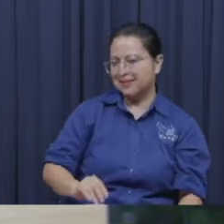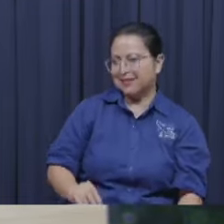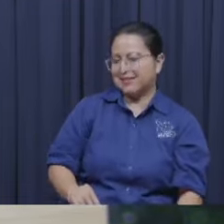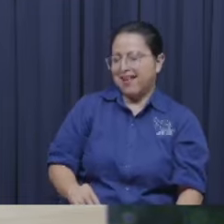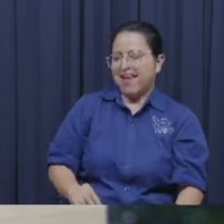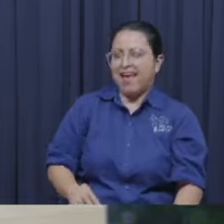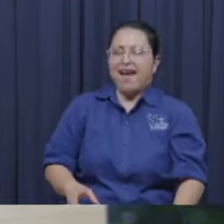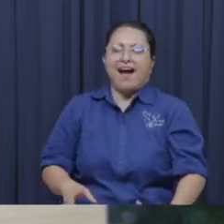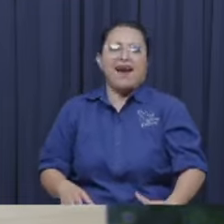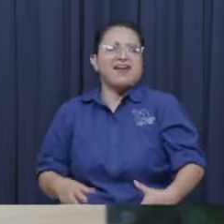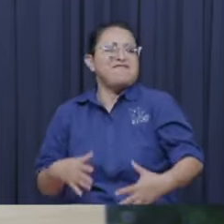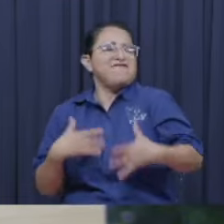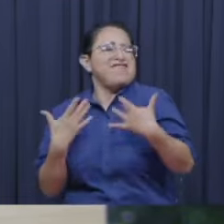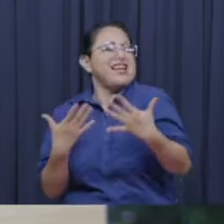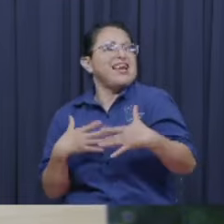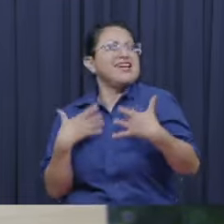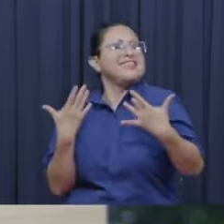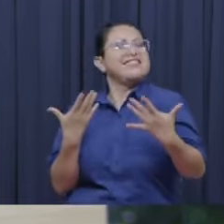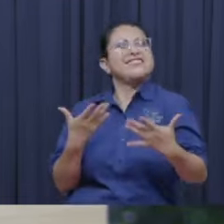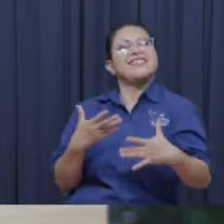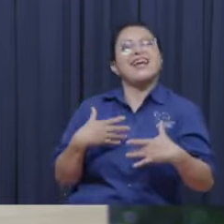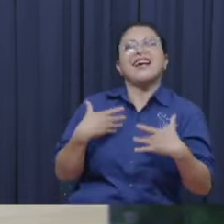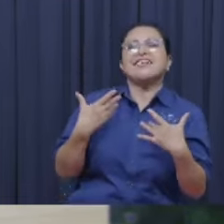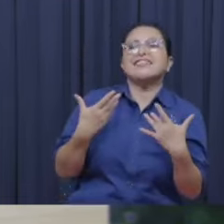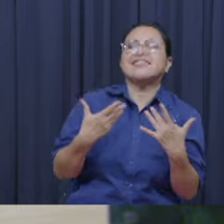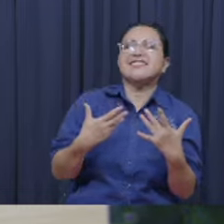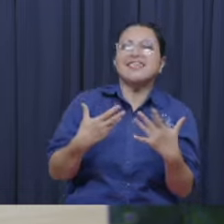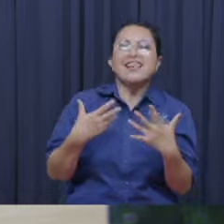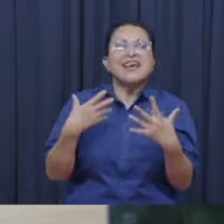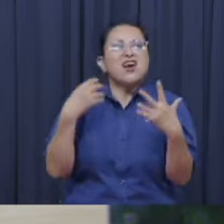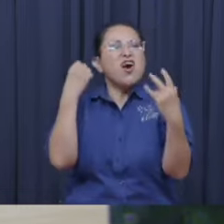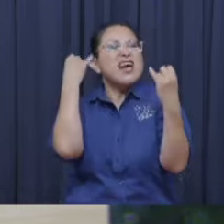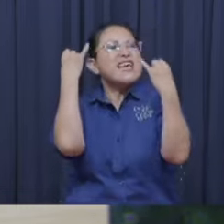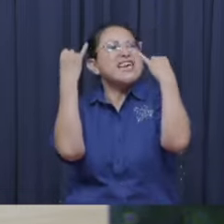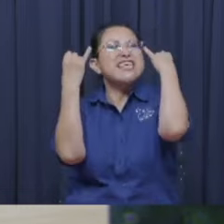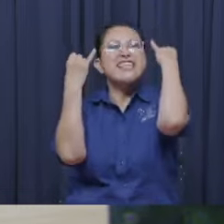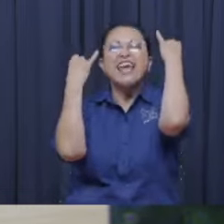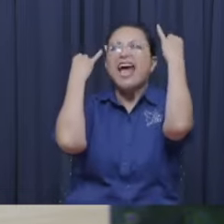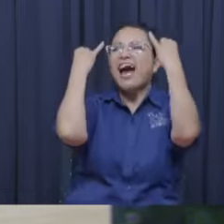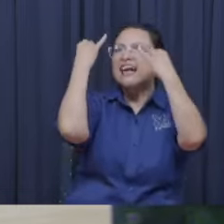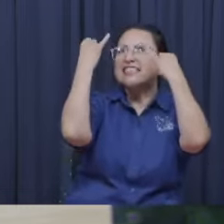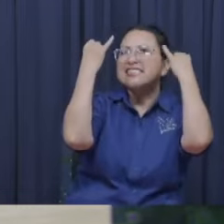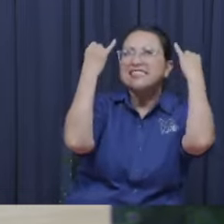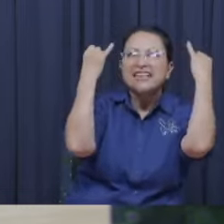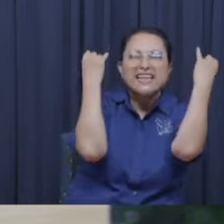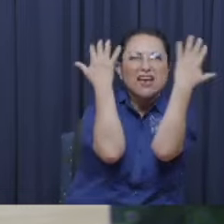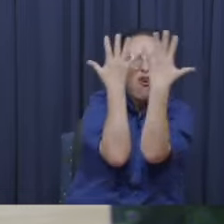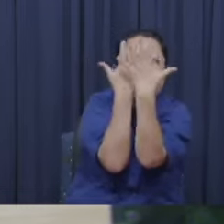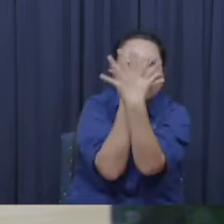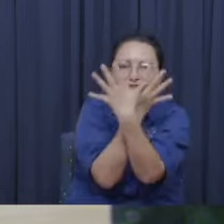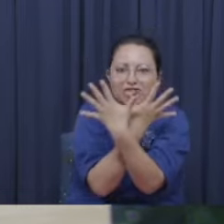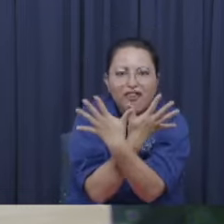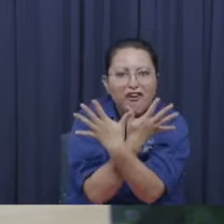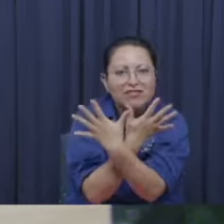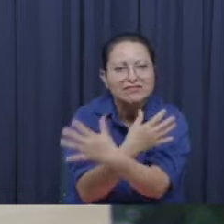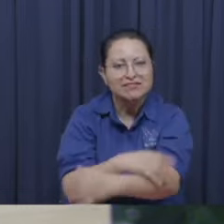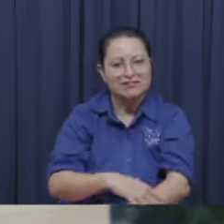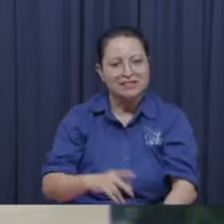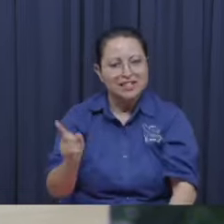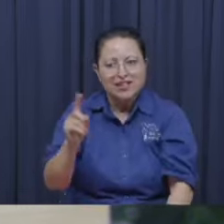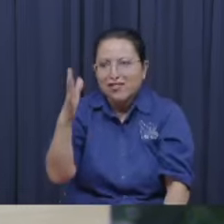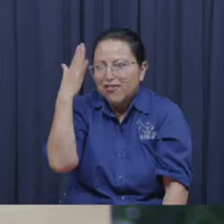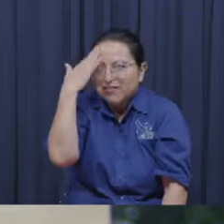su existencia, hermano, con unas ideas tan aberrantes que Dios no sabe, y